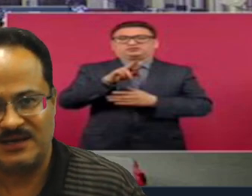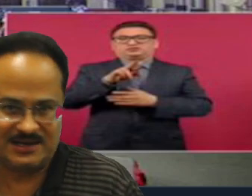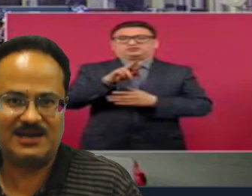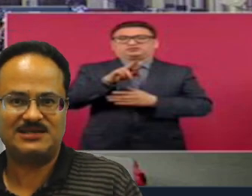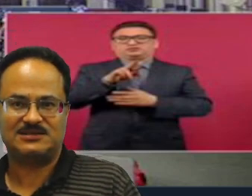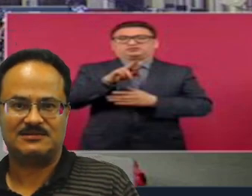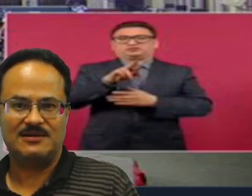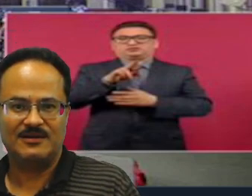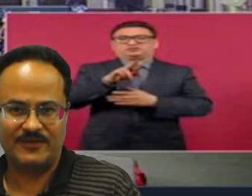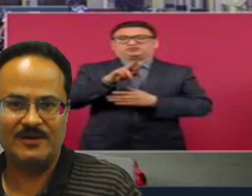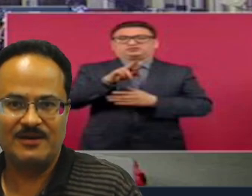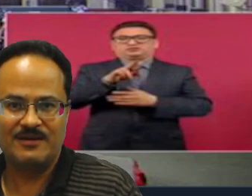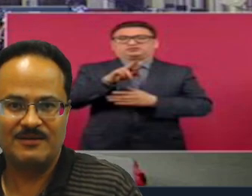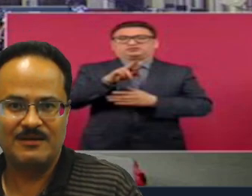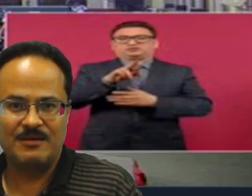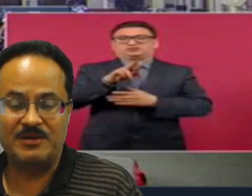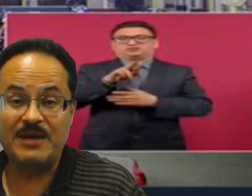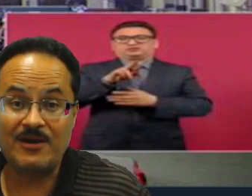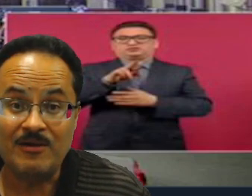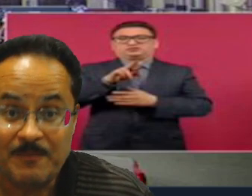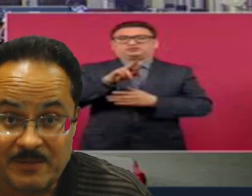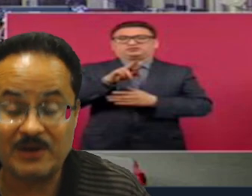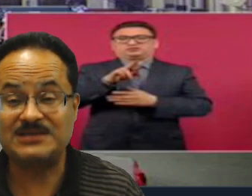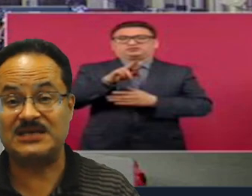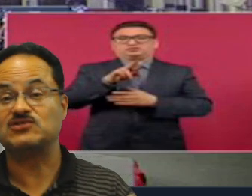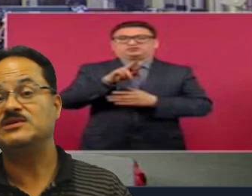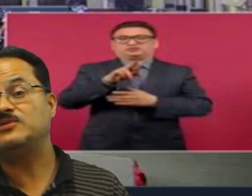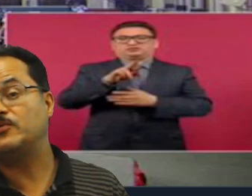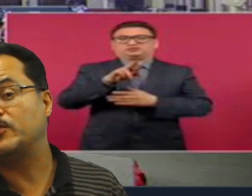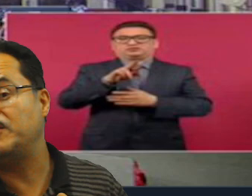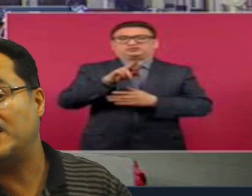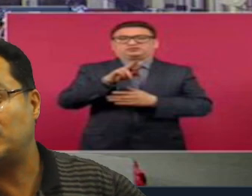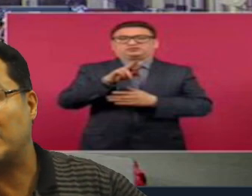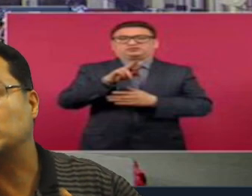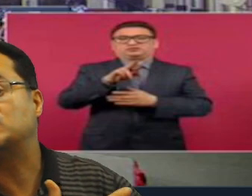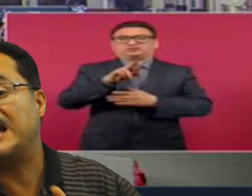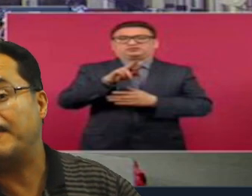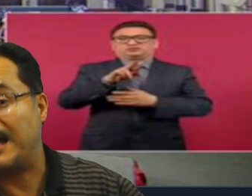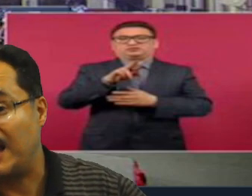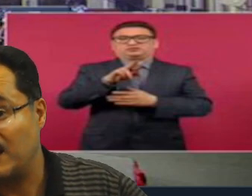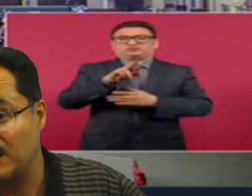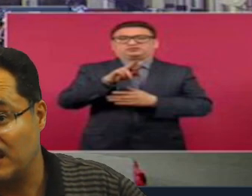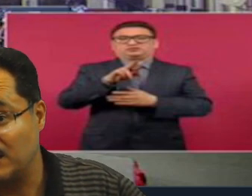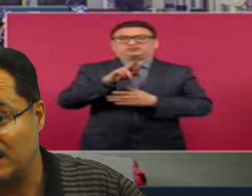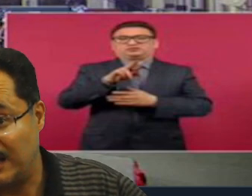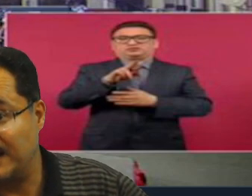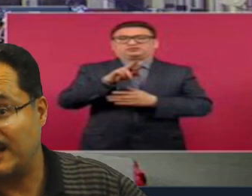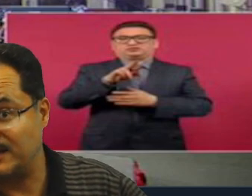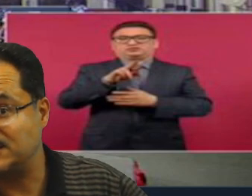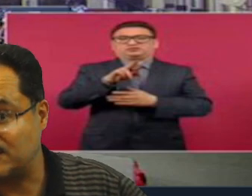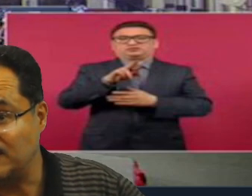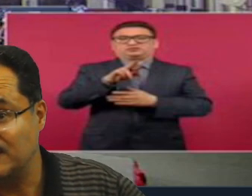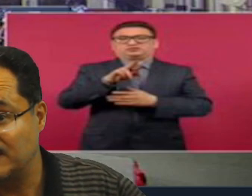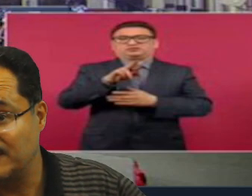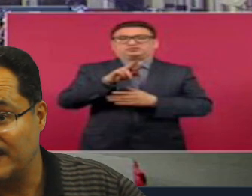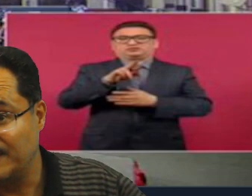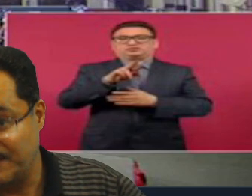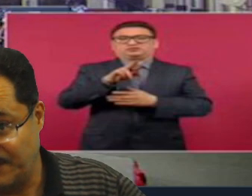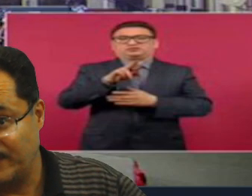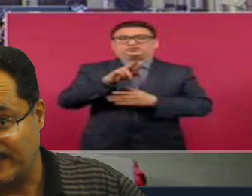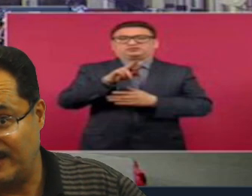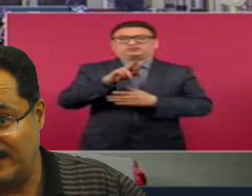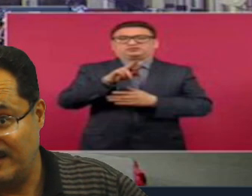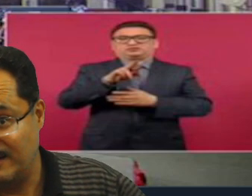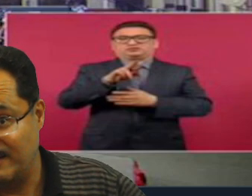al ejército primero primero hasta su mismo movimiento acusaba al ejército